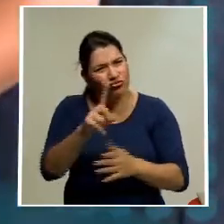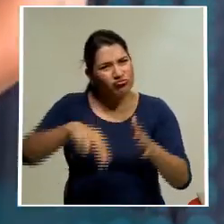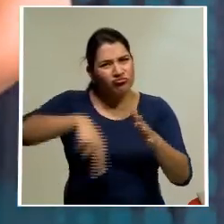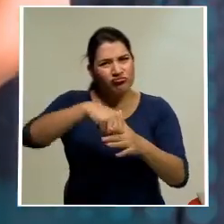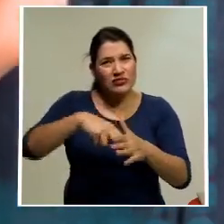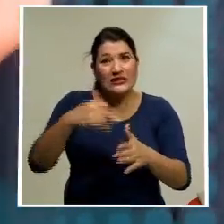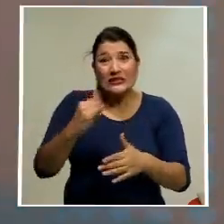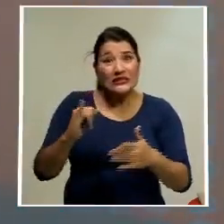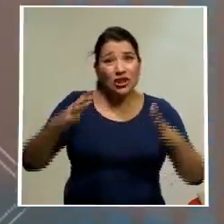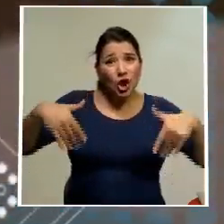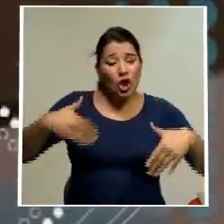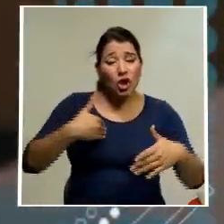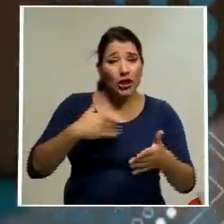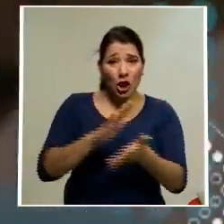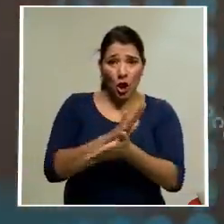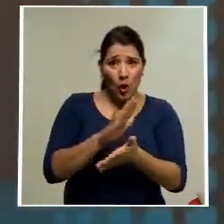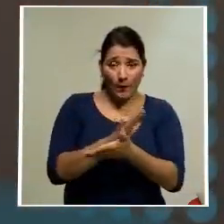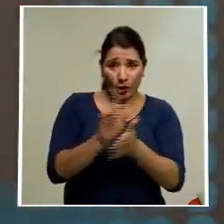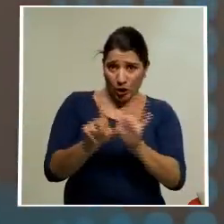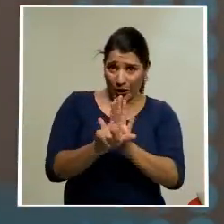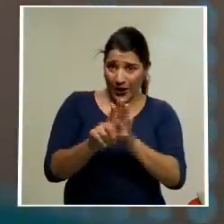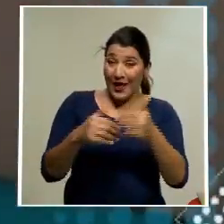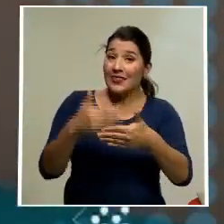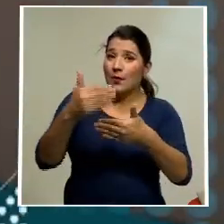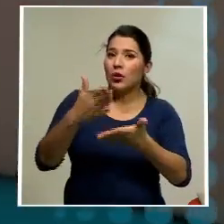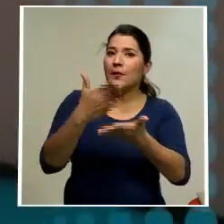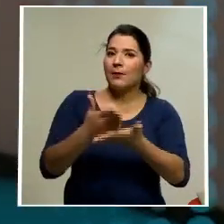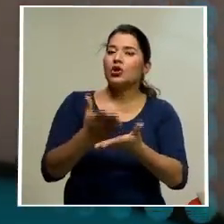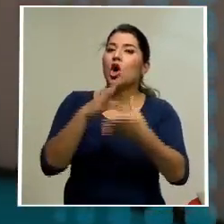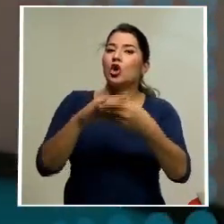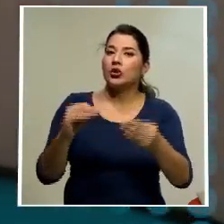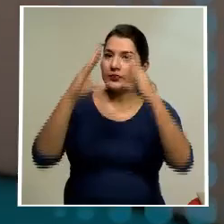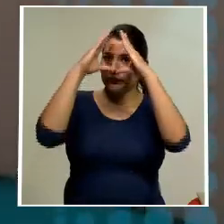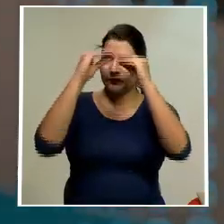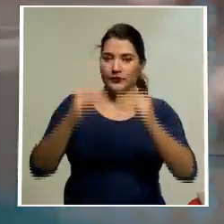aún no tienen documentación. Cuando regresemos, los detalles.